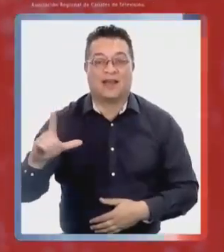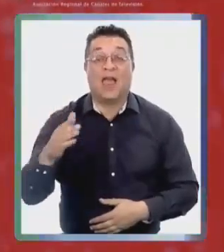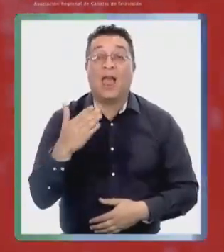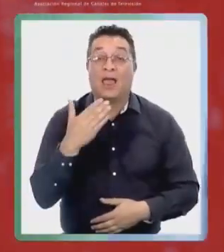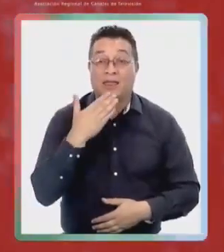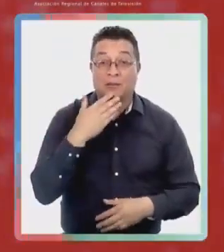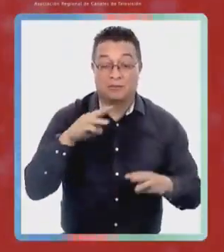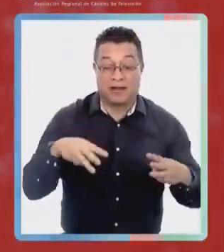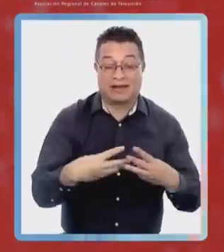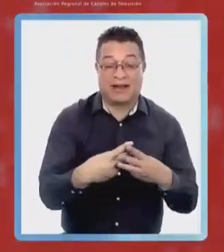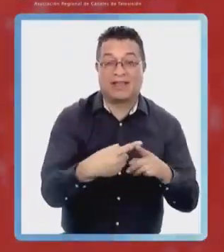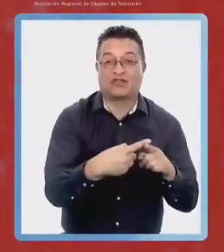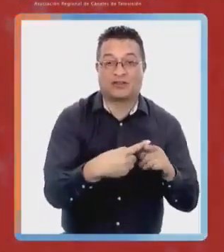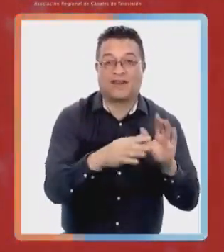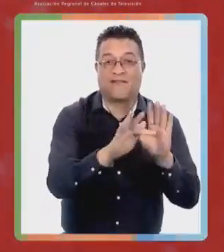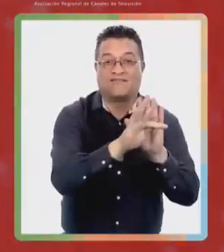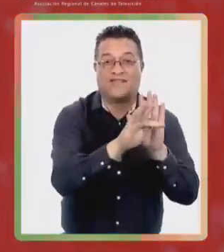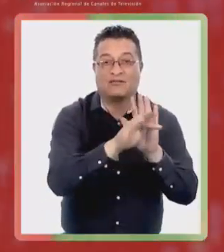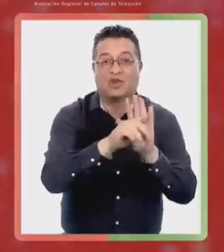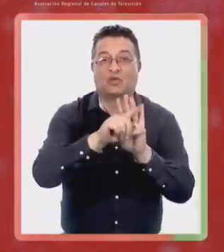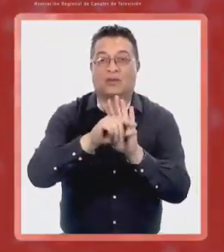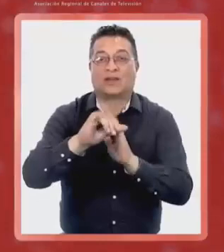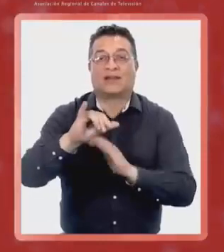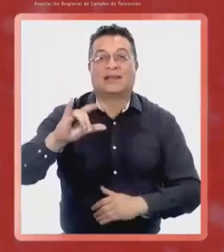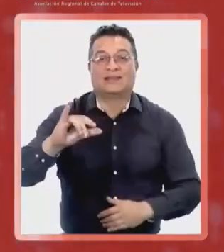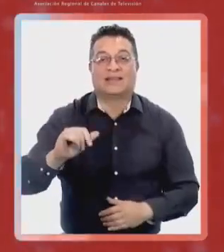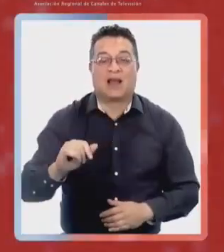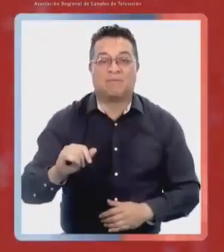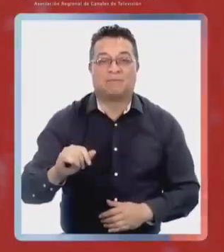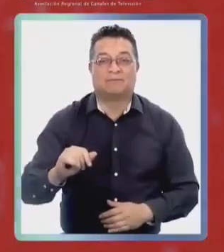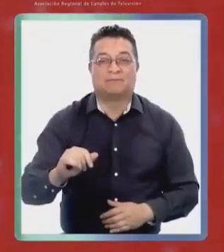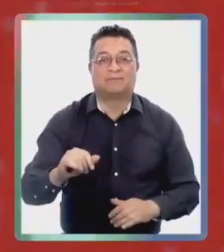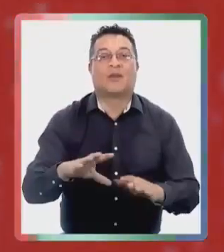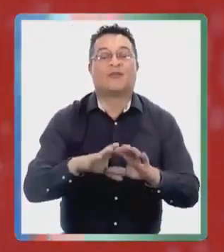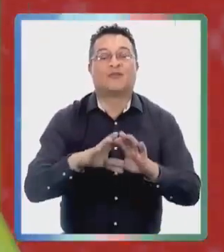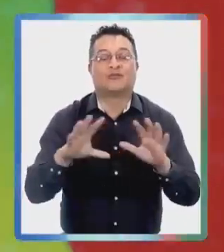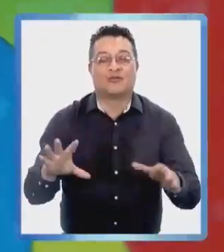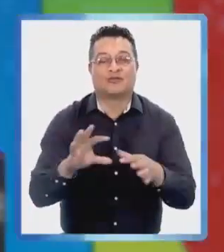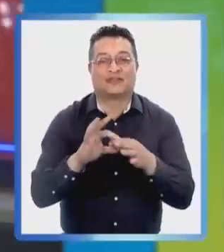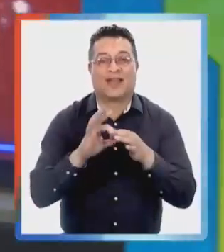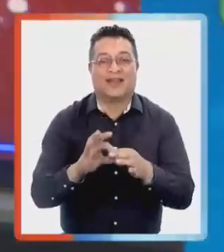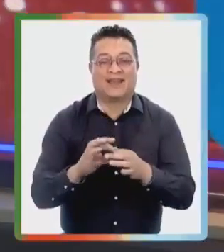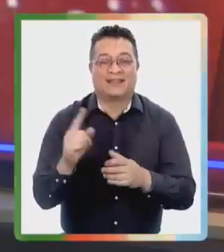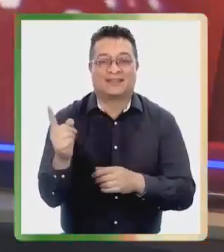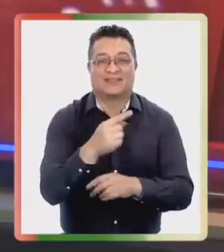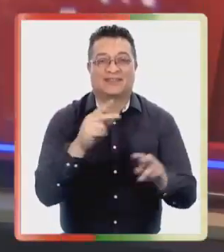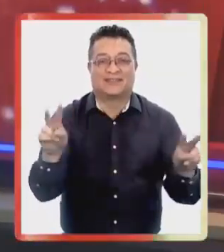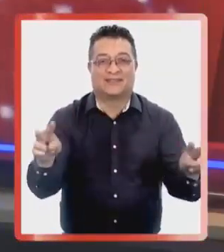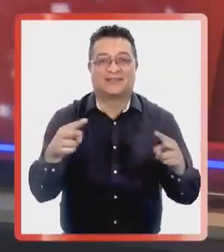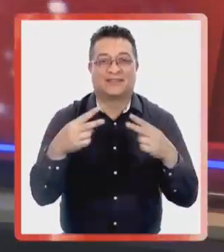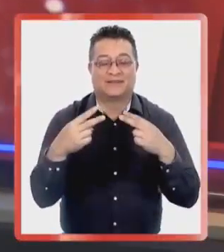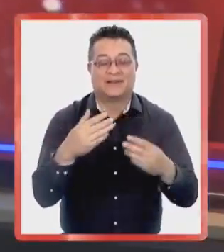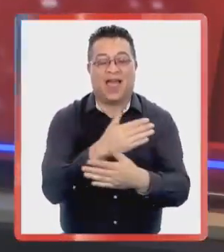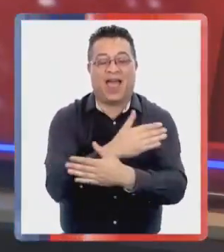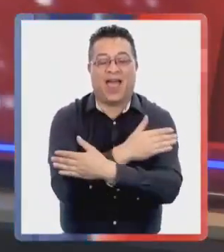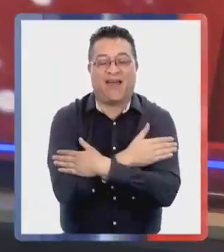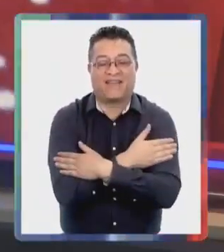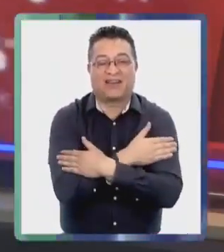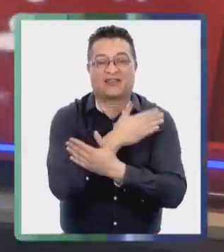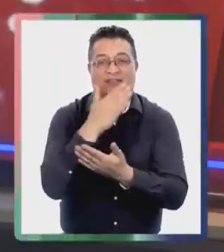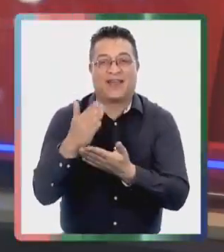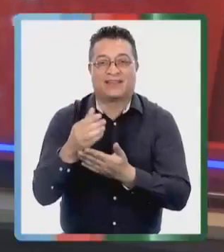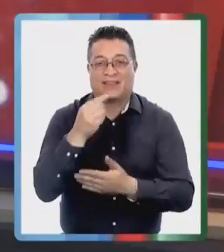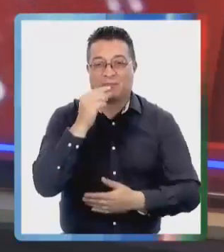www.portavoznoticias.cl y también en las redes sociales, en Facebook, en Twitter y en Instagram. Como siempre, muchísimas gracias por acompañarnos, les mandamos un